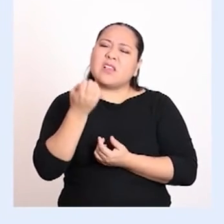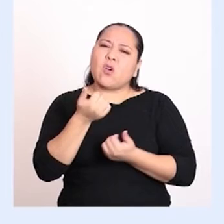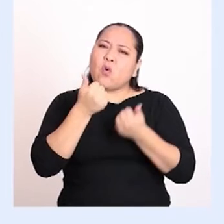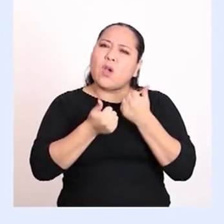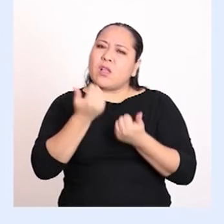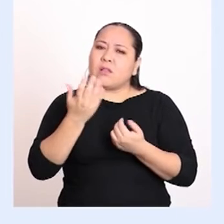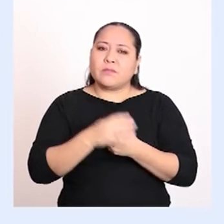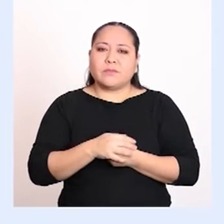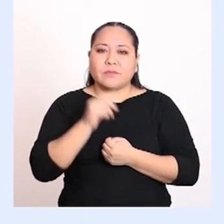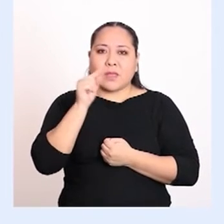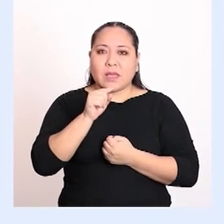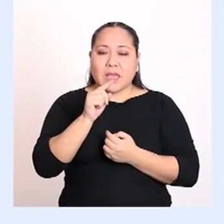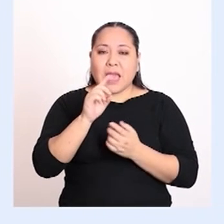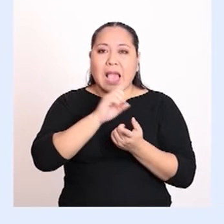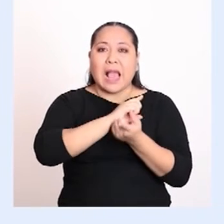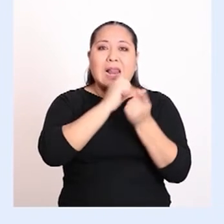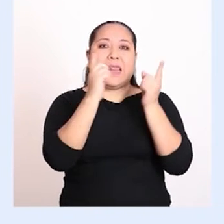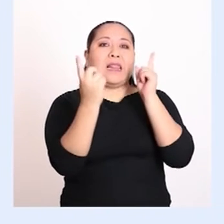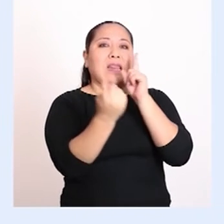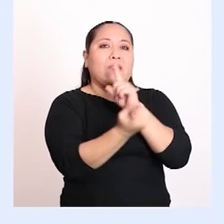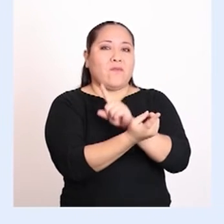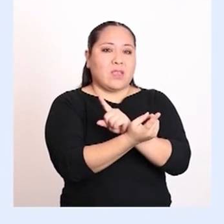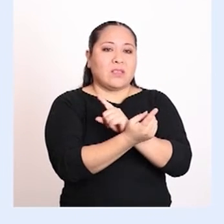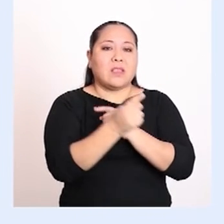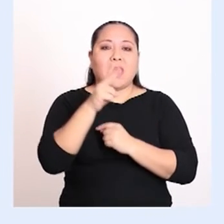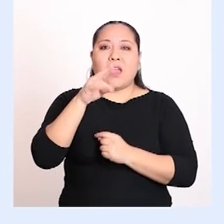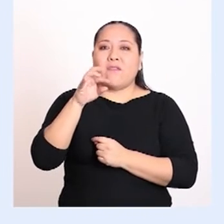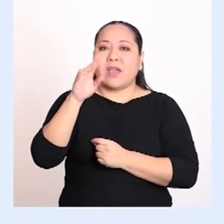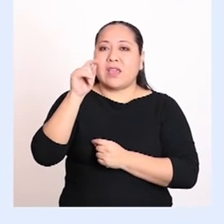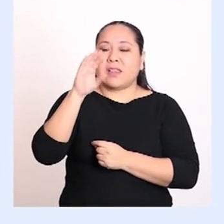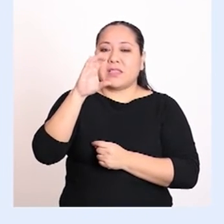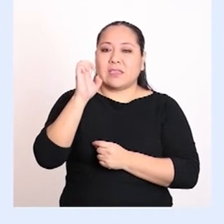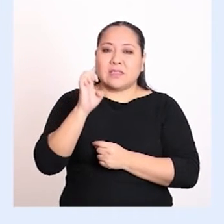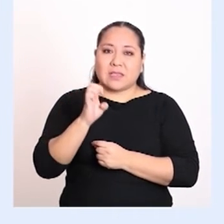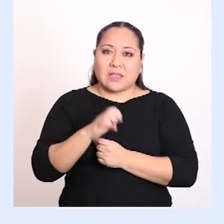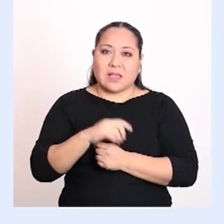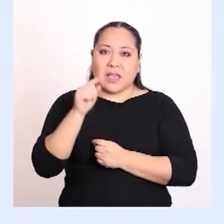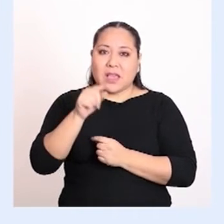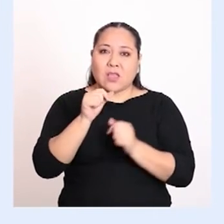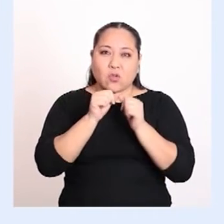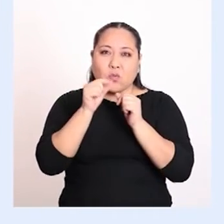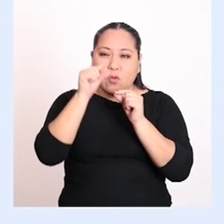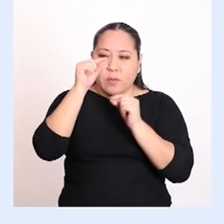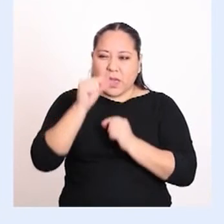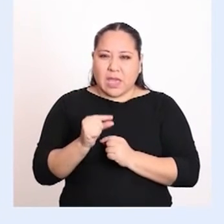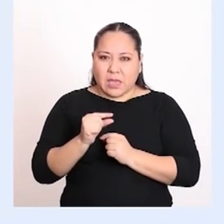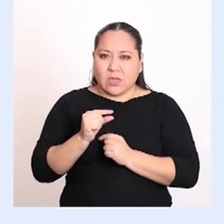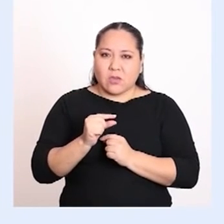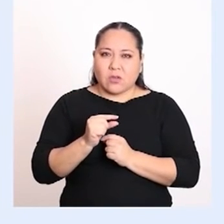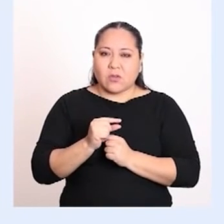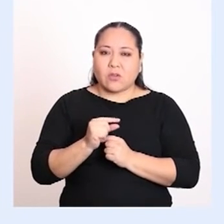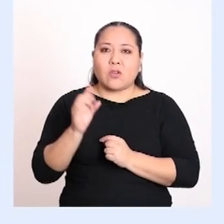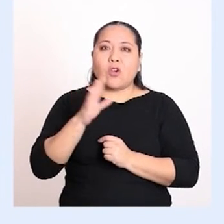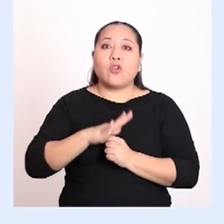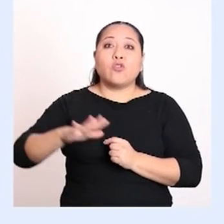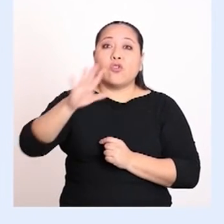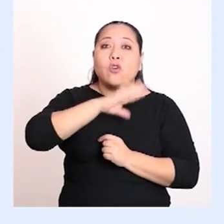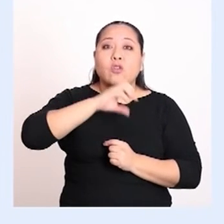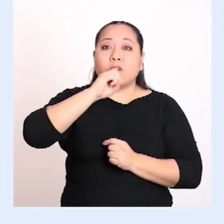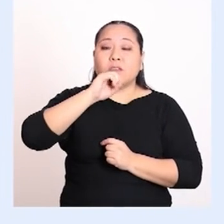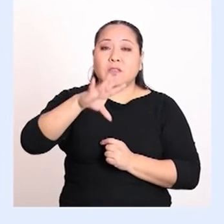caso, sucede lo contrario. El vértice sería el valor mínimo. Con todo lo